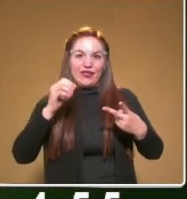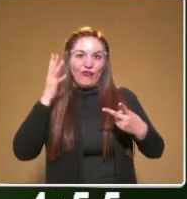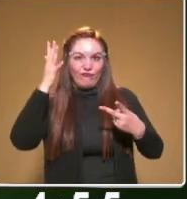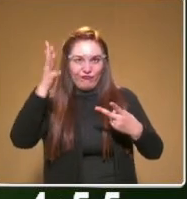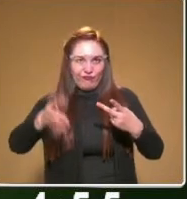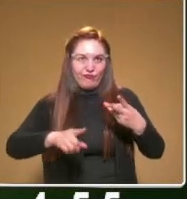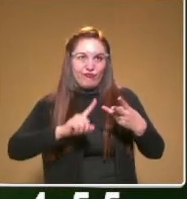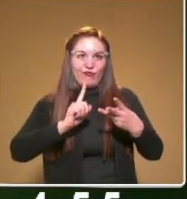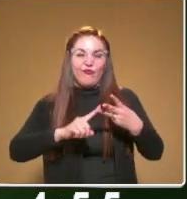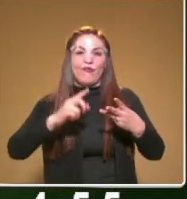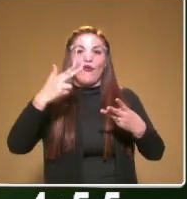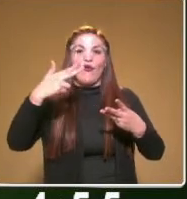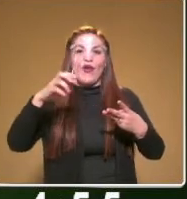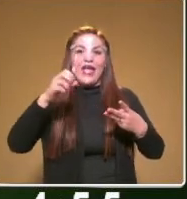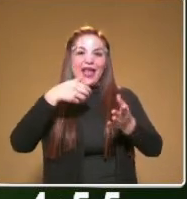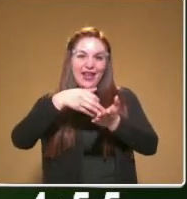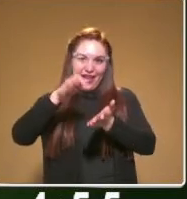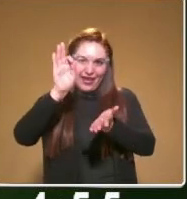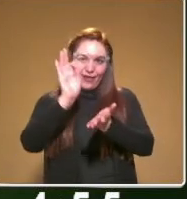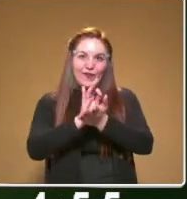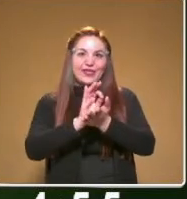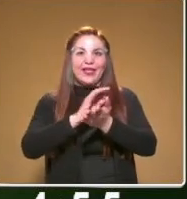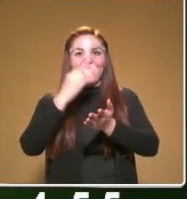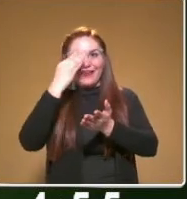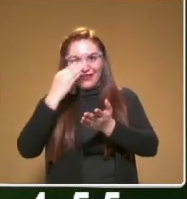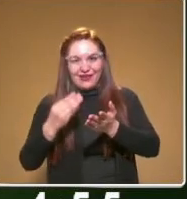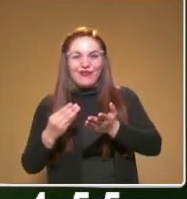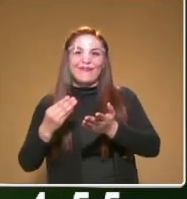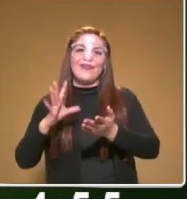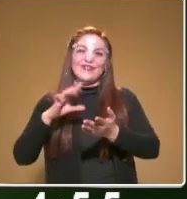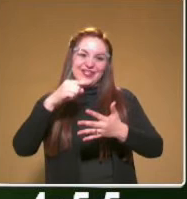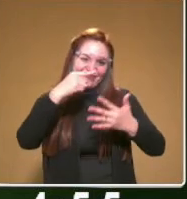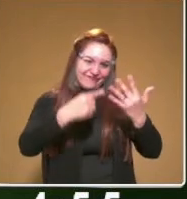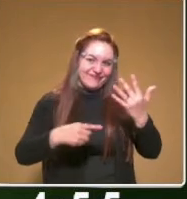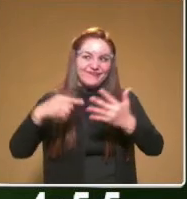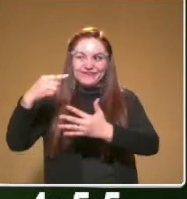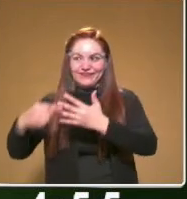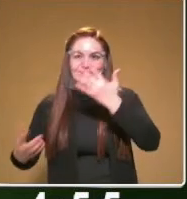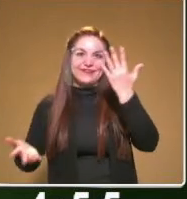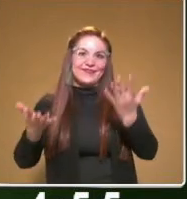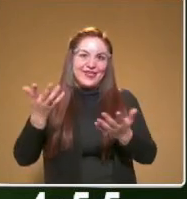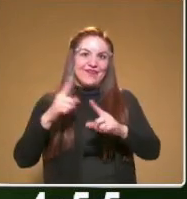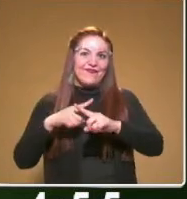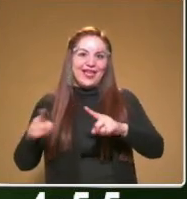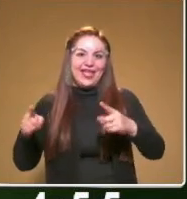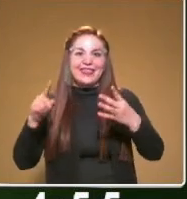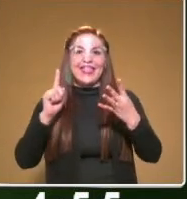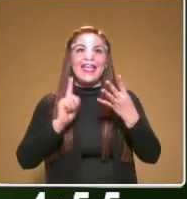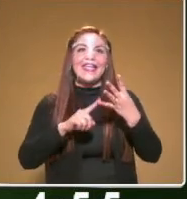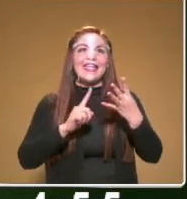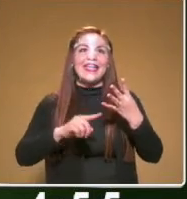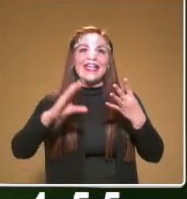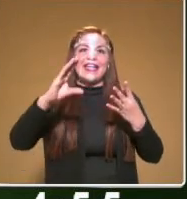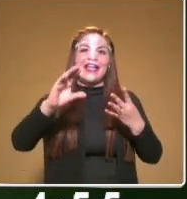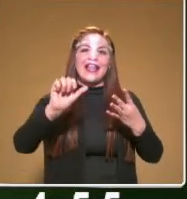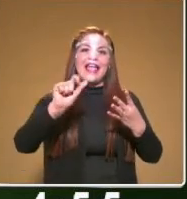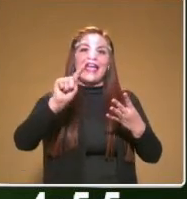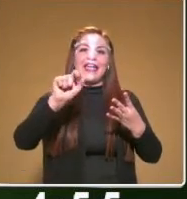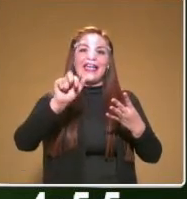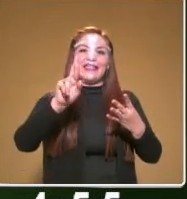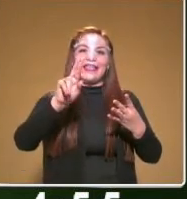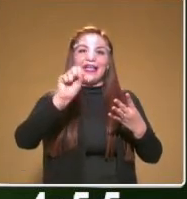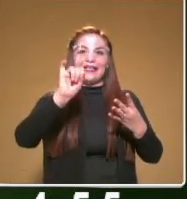tiene cualidades, pues no bipolares, maestra, pero sí de polo a polo, y la catarsis, que es ese sentimiento